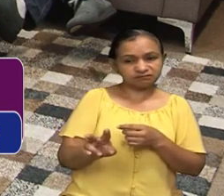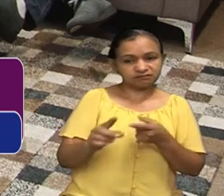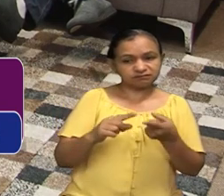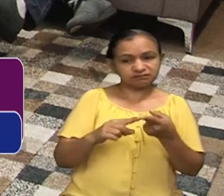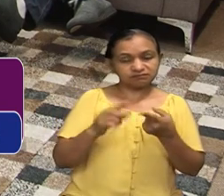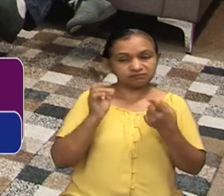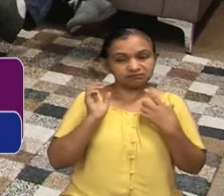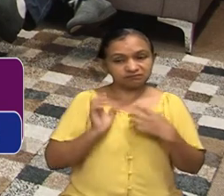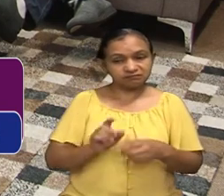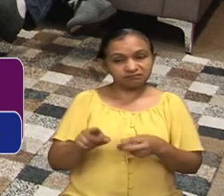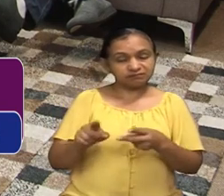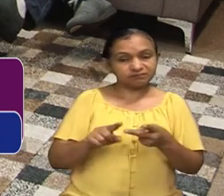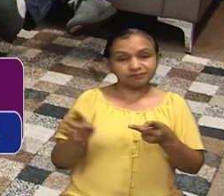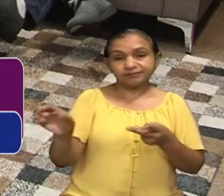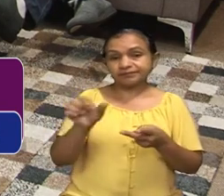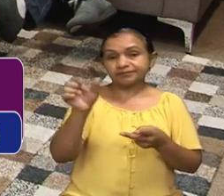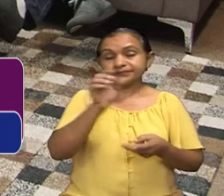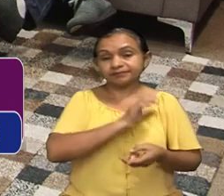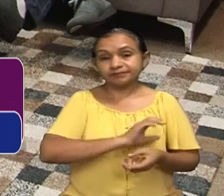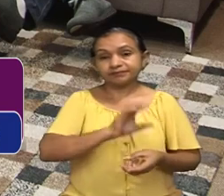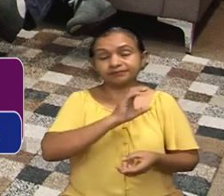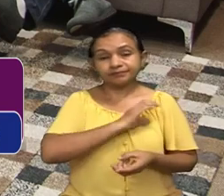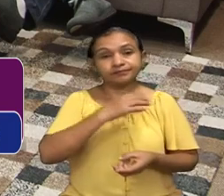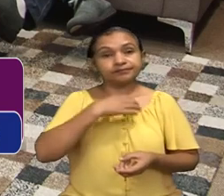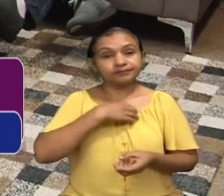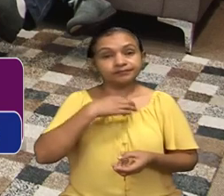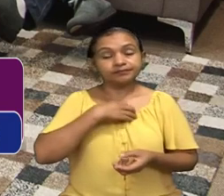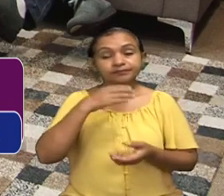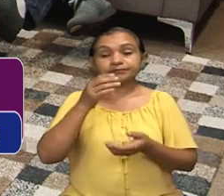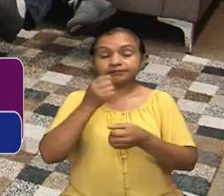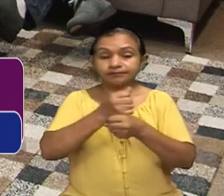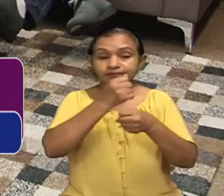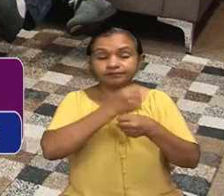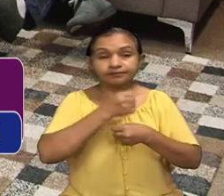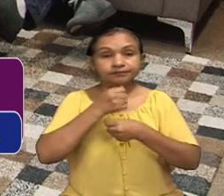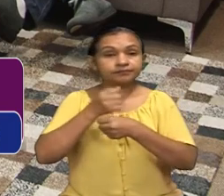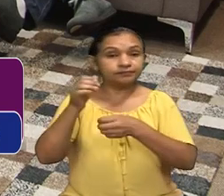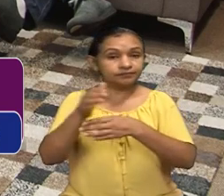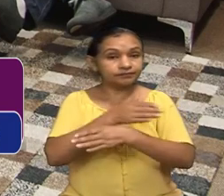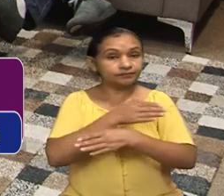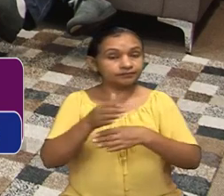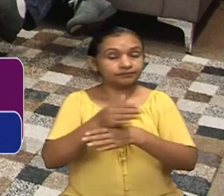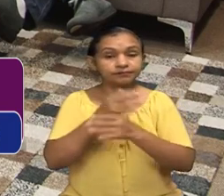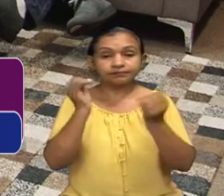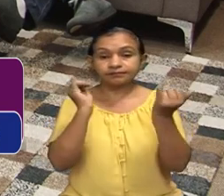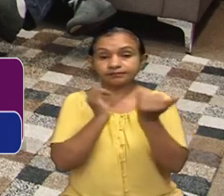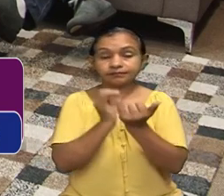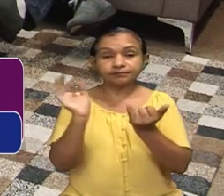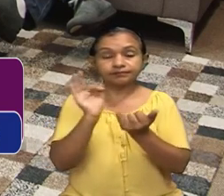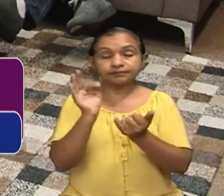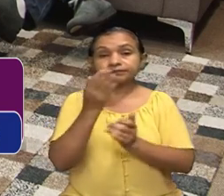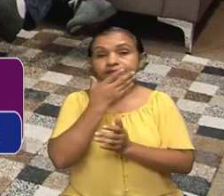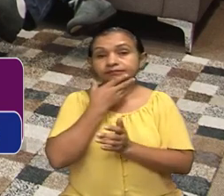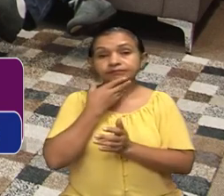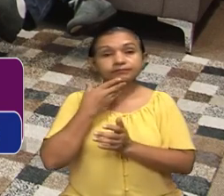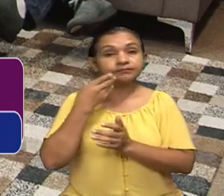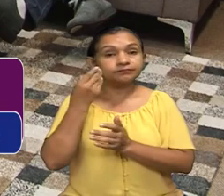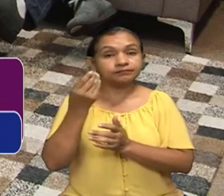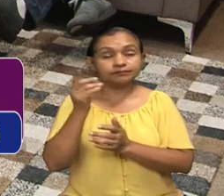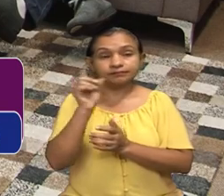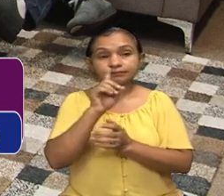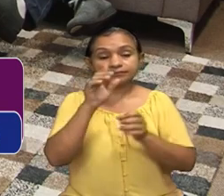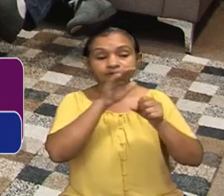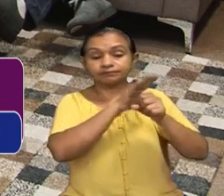condición física o otra característica dentro de los centros de trabajo. Y de igual manera, los jóvenes tampoco deben de